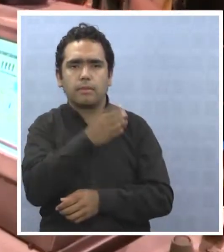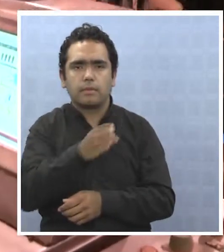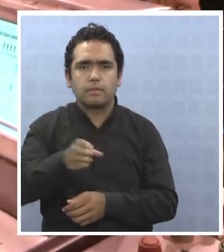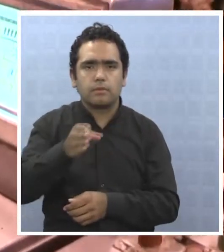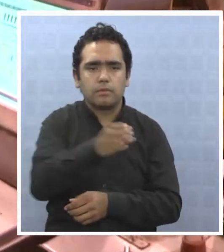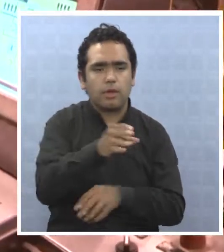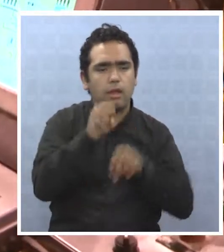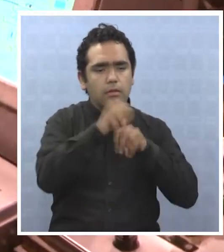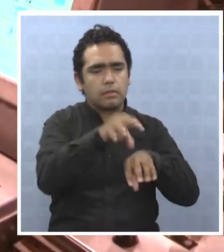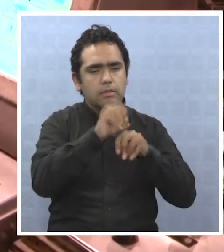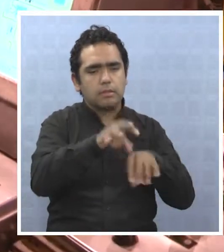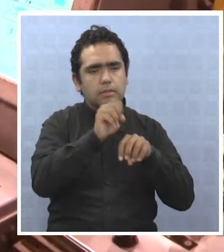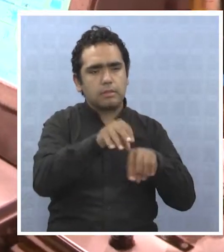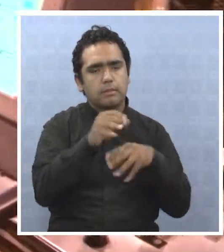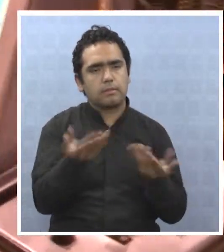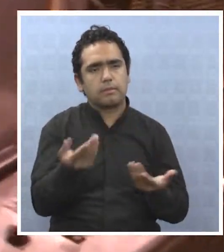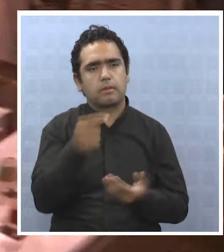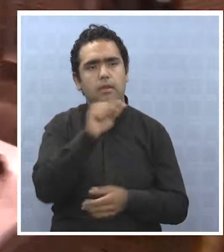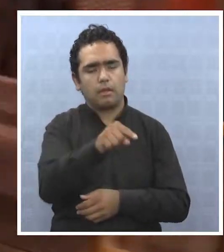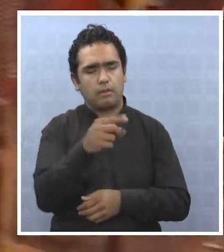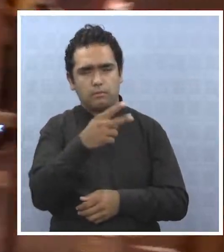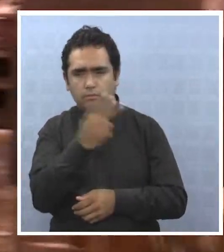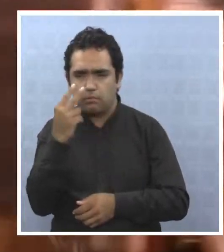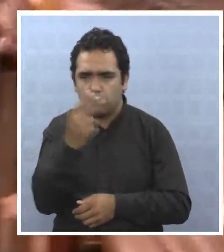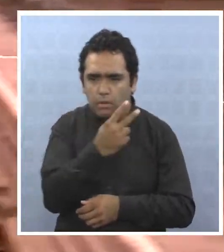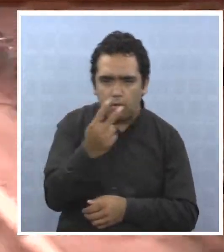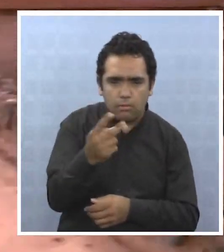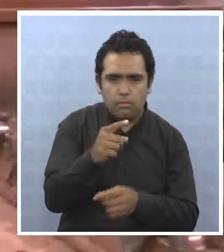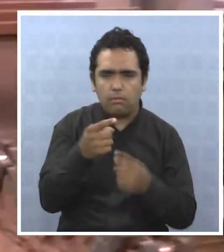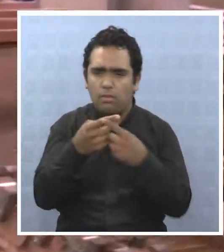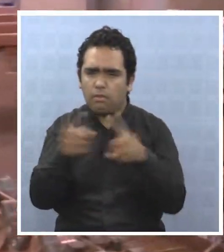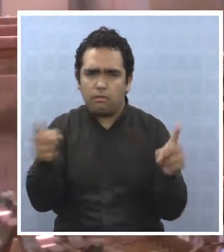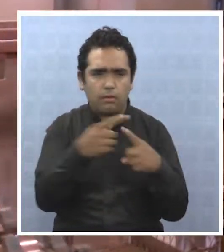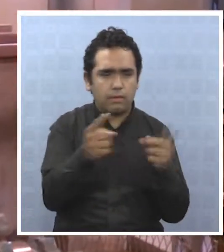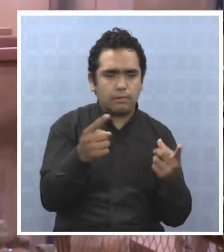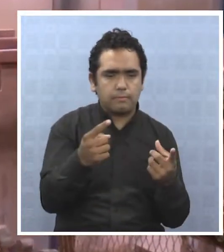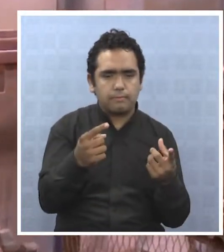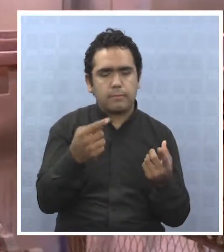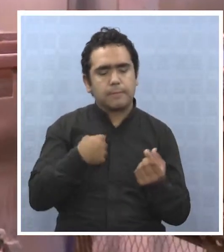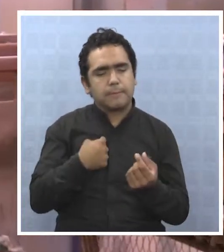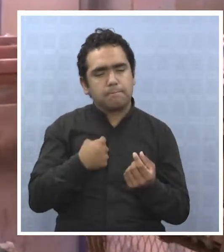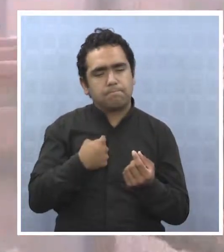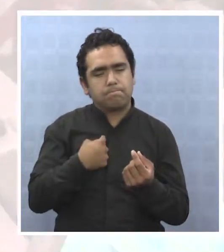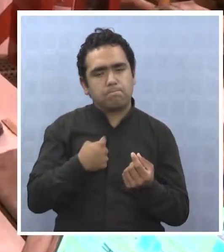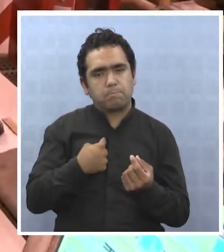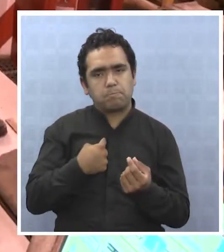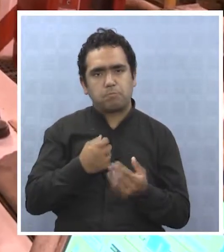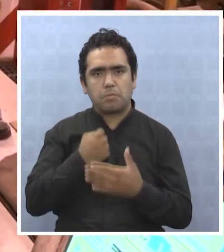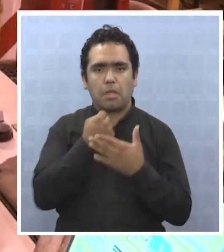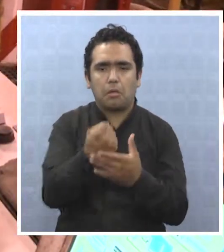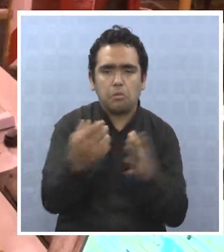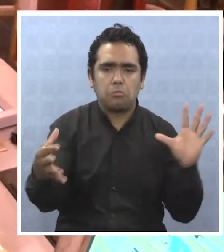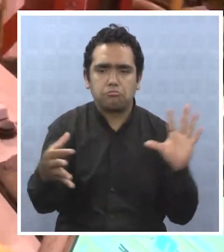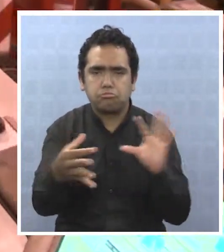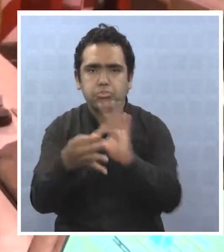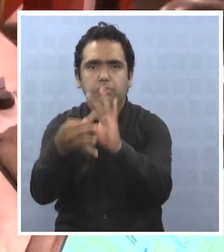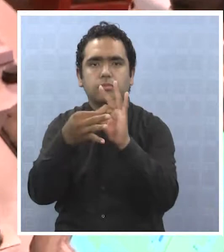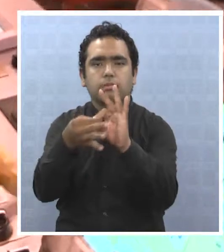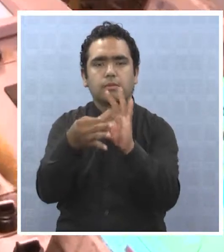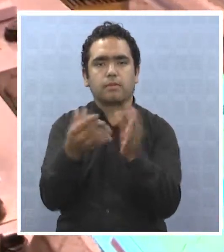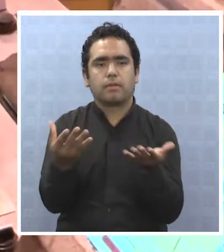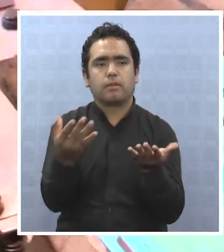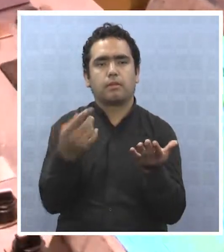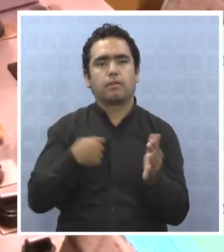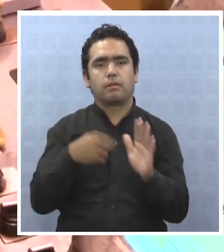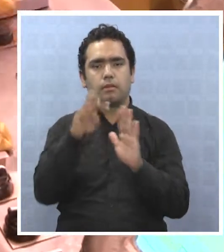chiquillos de la formación técnico-profesional. Ahí nosotros detectamos que había una brecha y quisimos hacer un aporte a cerrar esa brecha. O sea, nuestro proyecto lo que busca